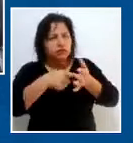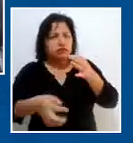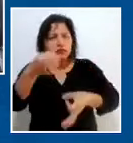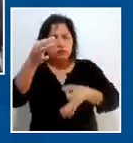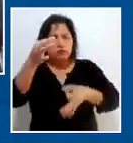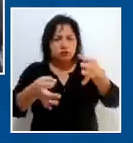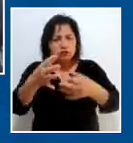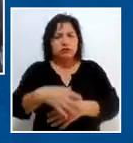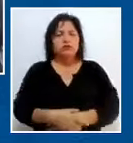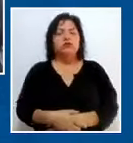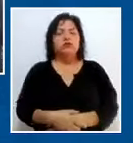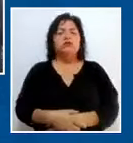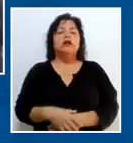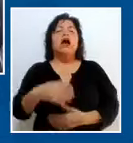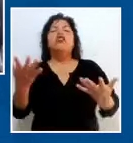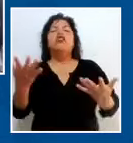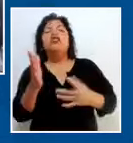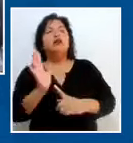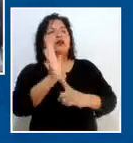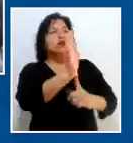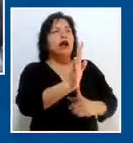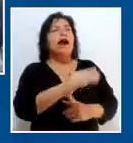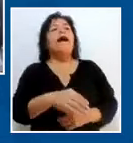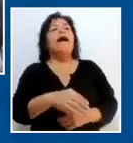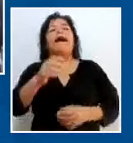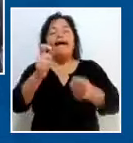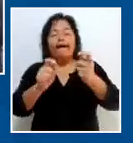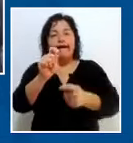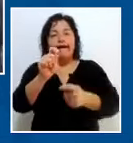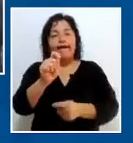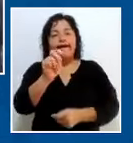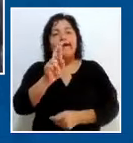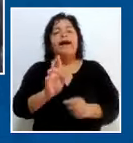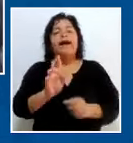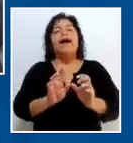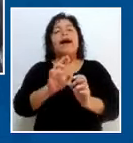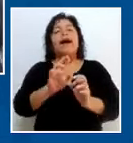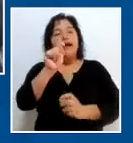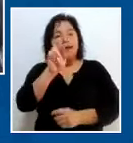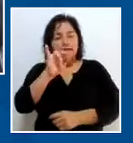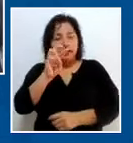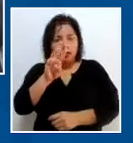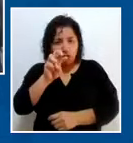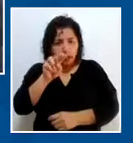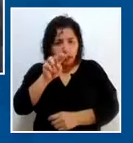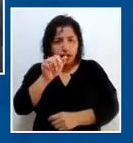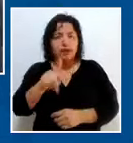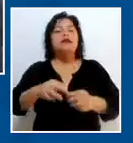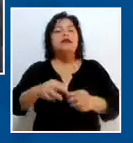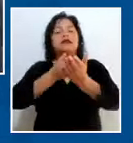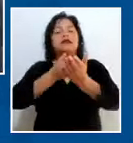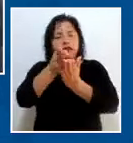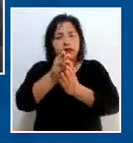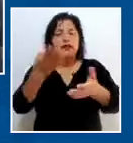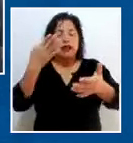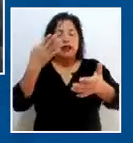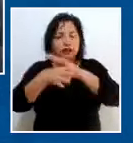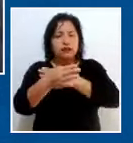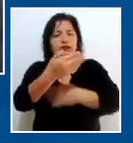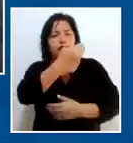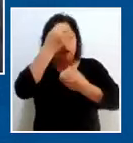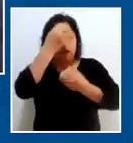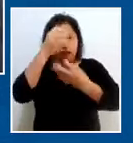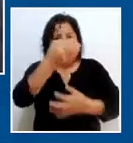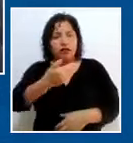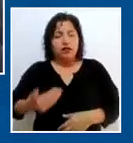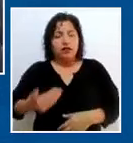va a presentar ante el Tribunal de Transparencia y Acceso a la Información Pública. Como es un órgano que está